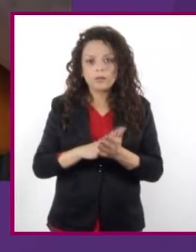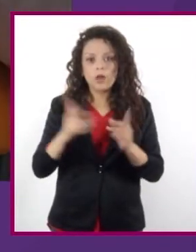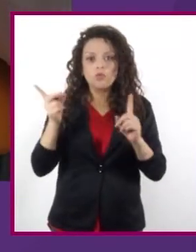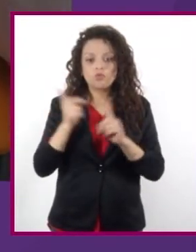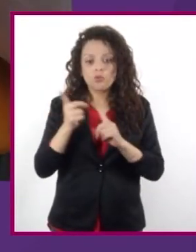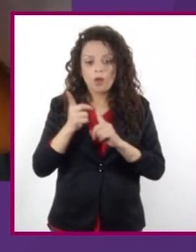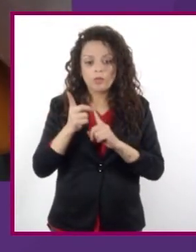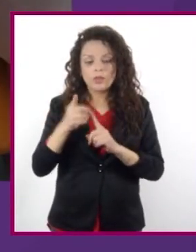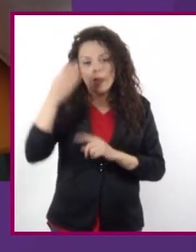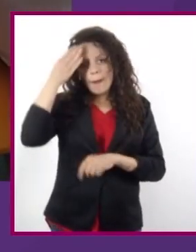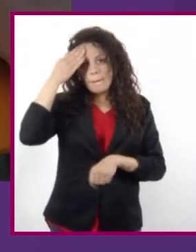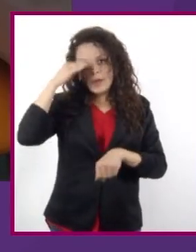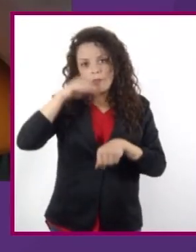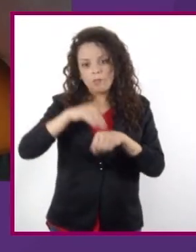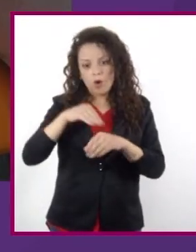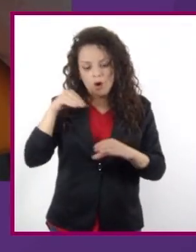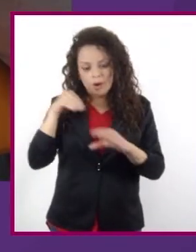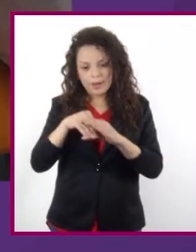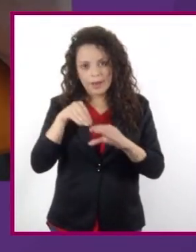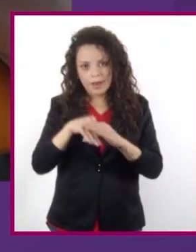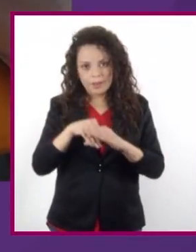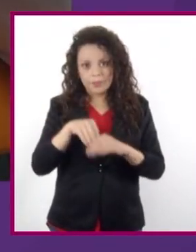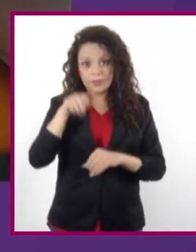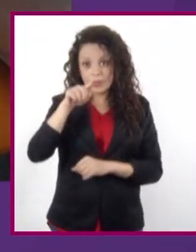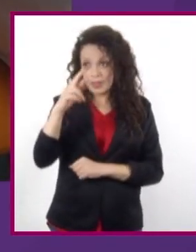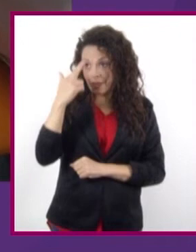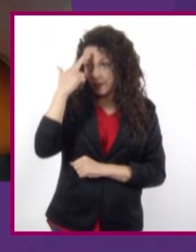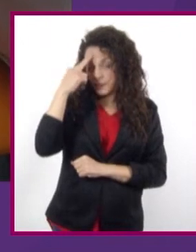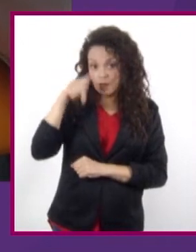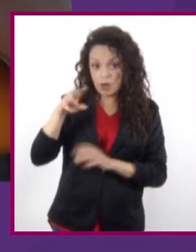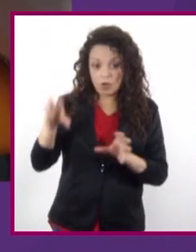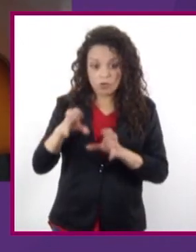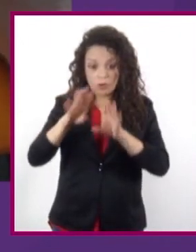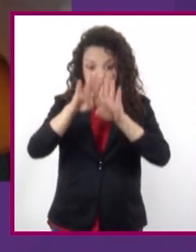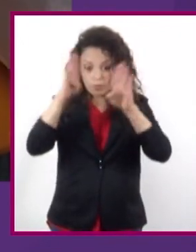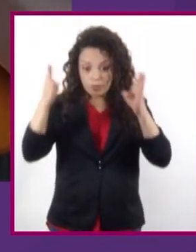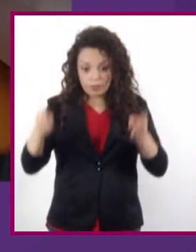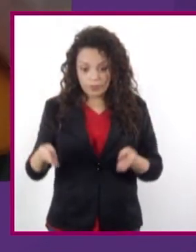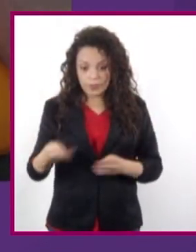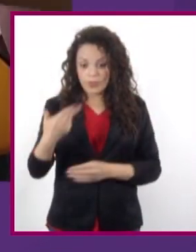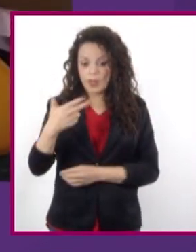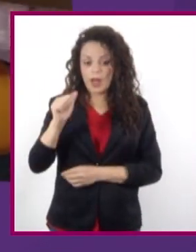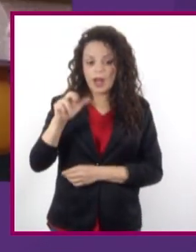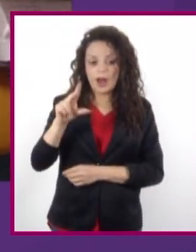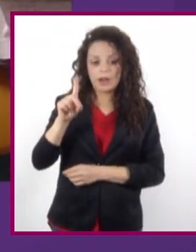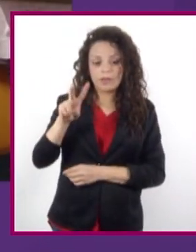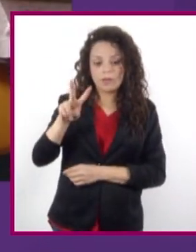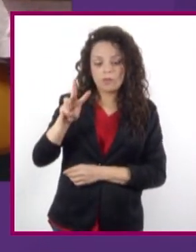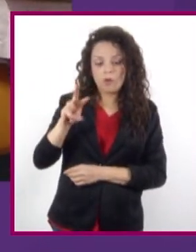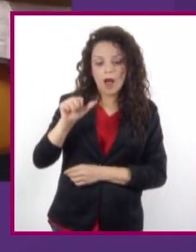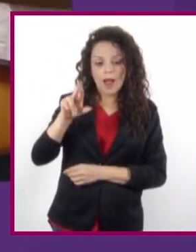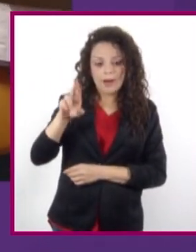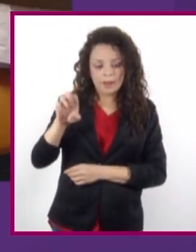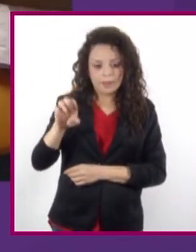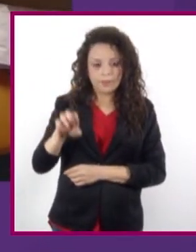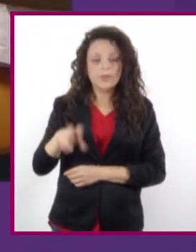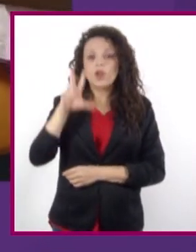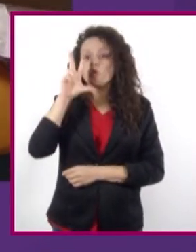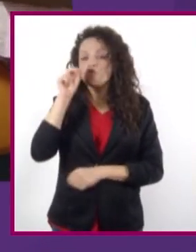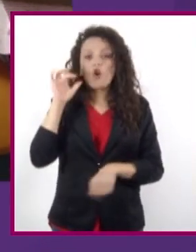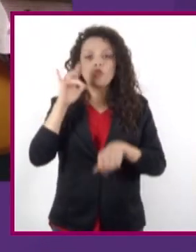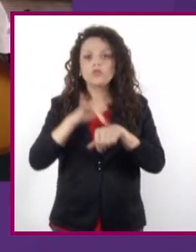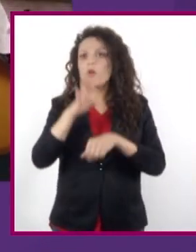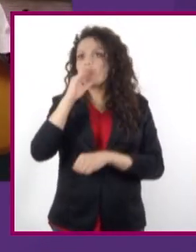duro. Recuerden que la parte física de la computadora es denominada hardware y las partes no tangibles son el software